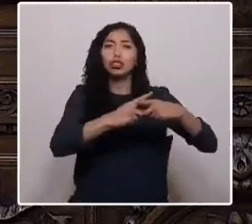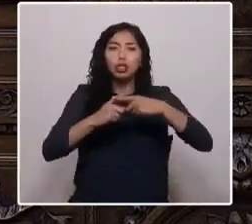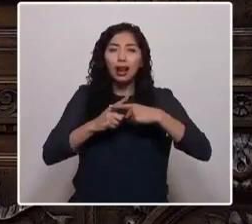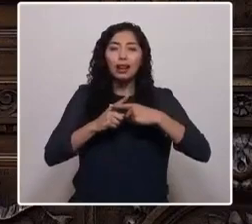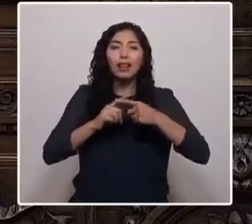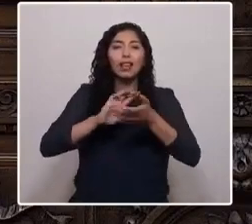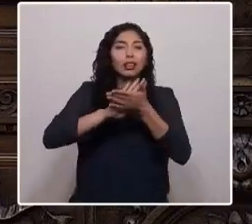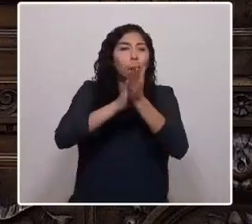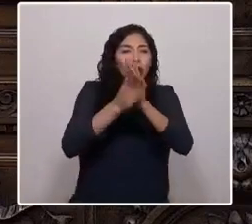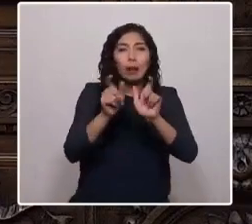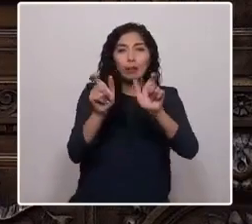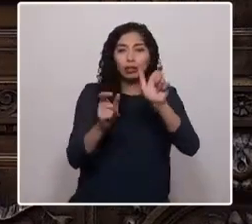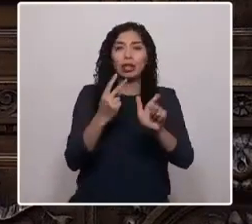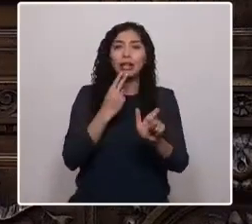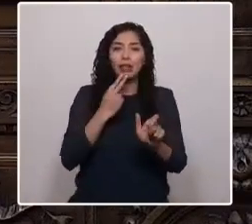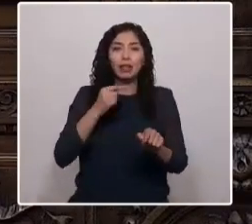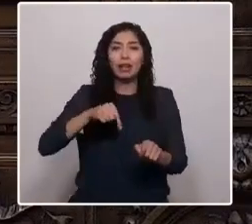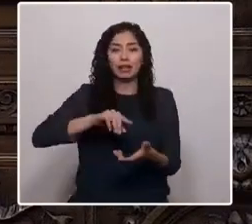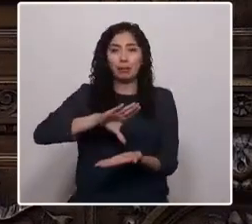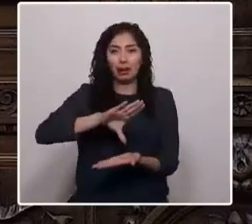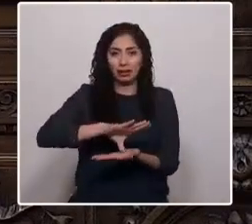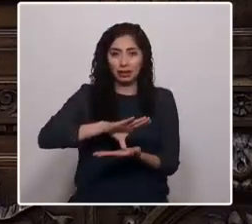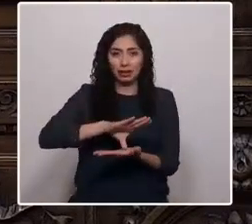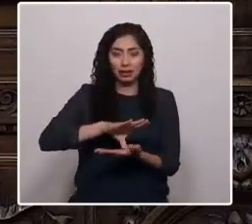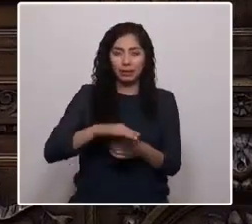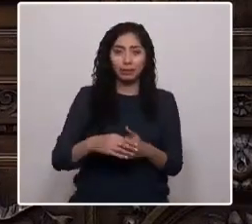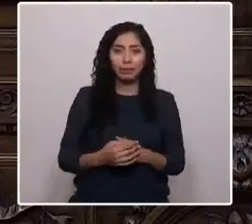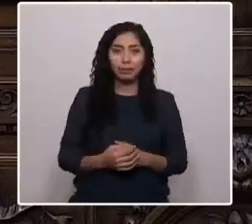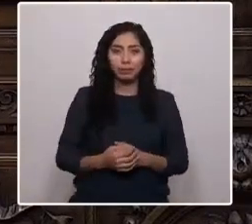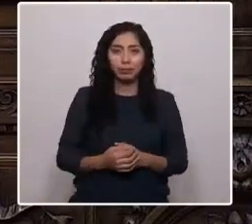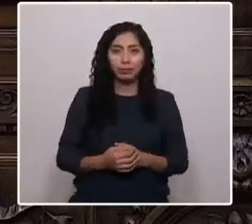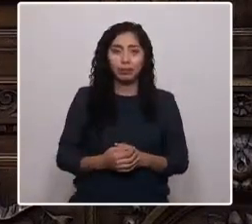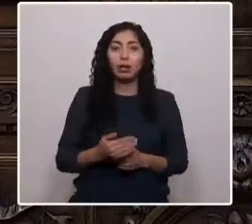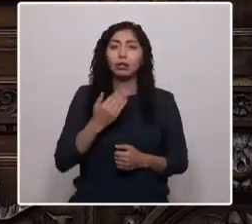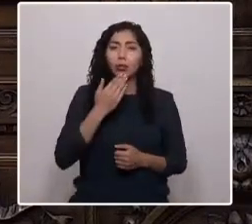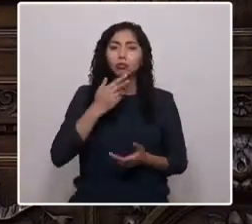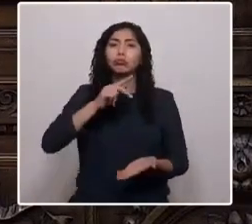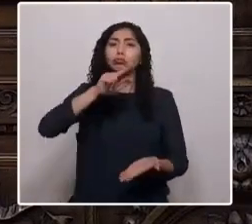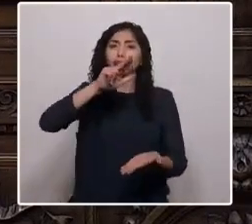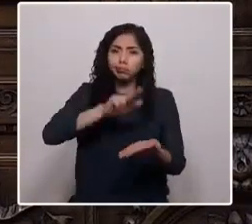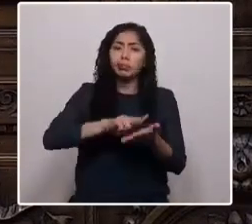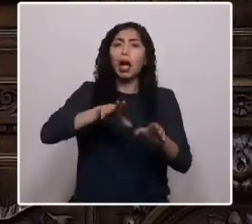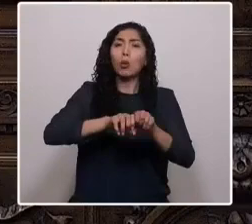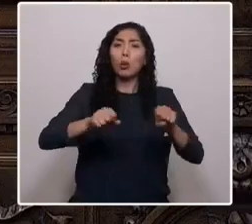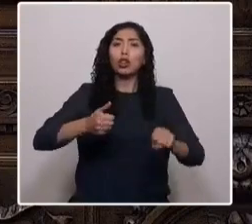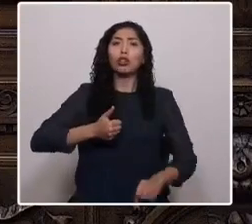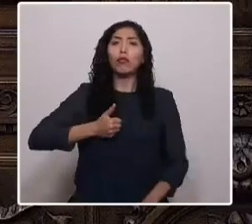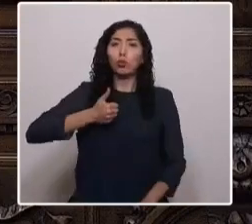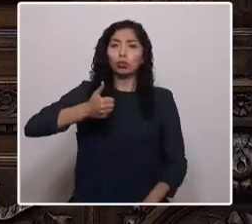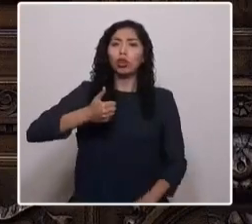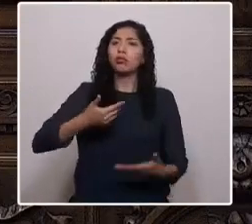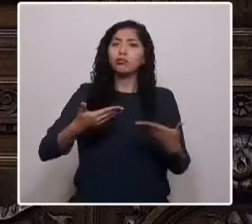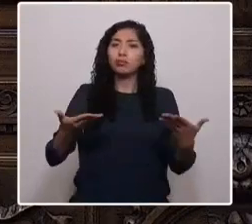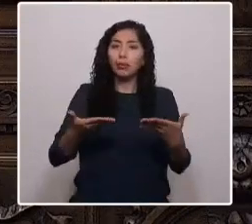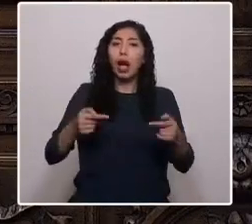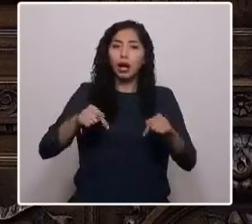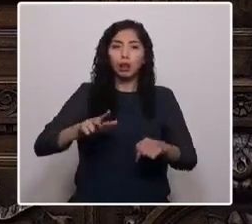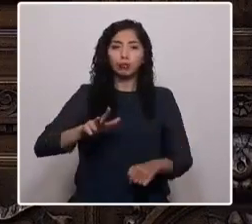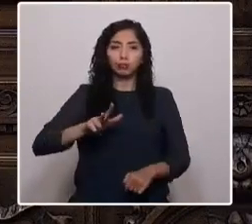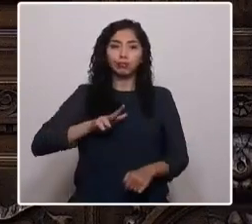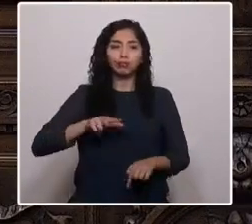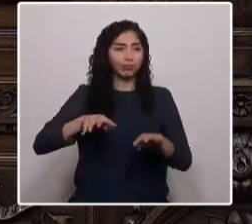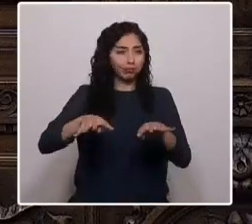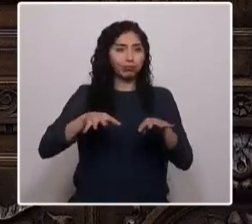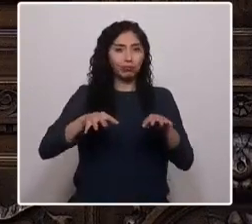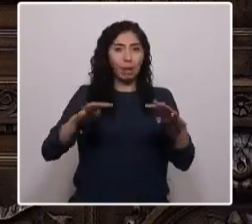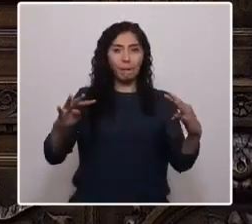habitantes de este país dijín umbro la ratificación del acuerdo de voluntades en un acto solemne y bajo la atenta